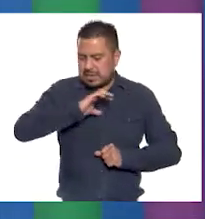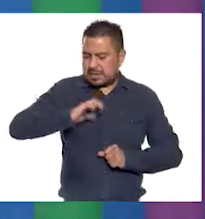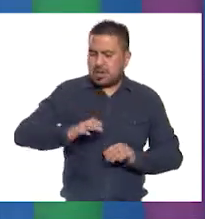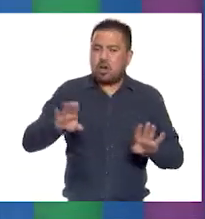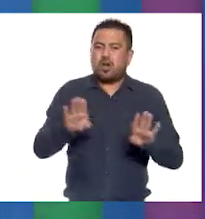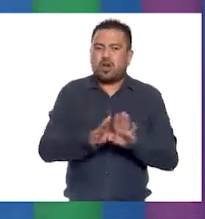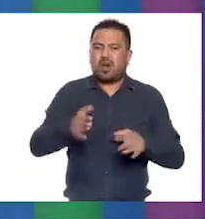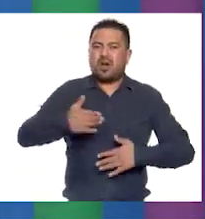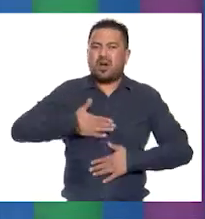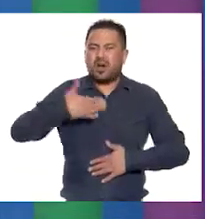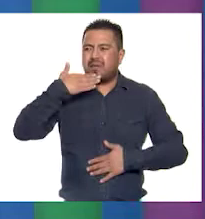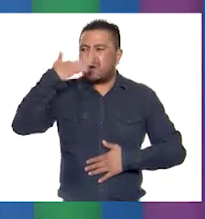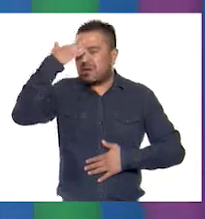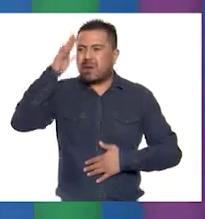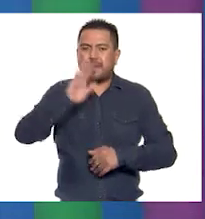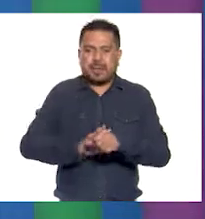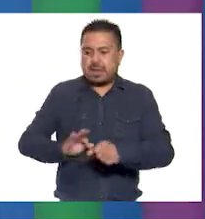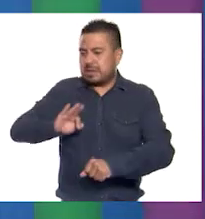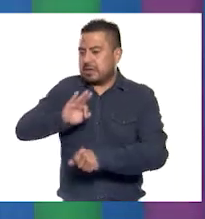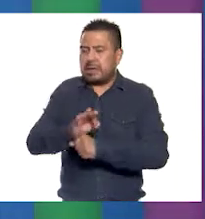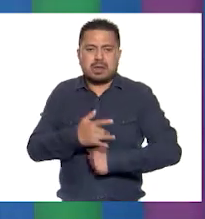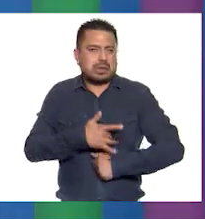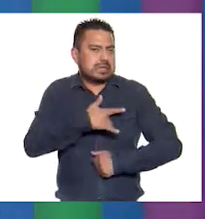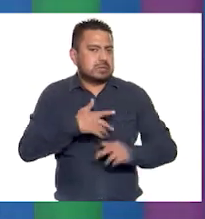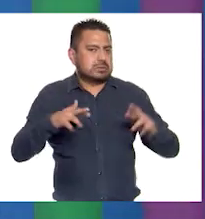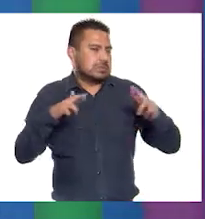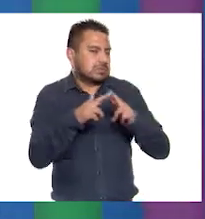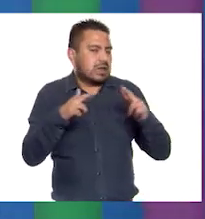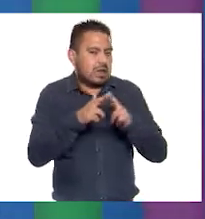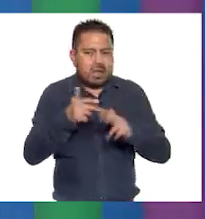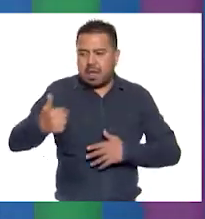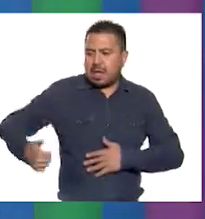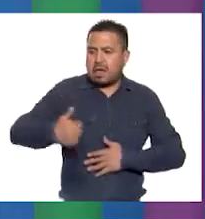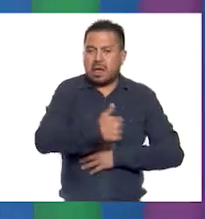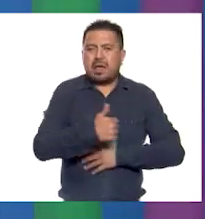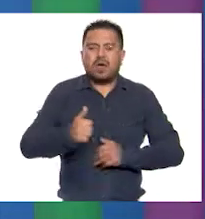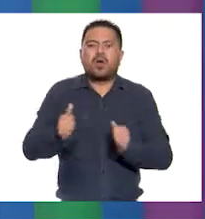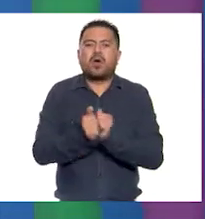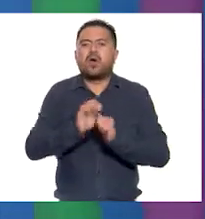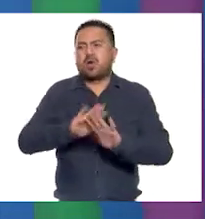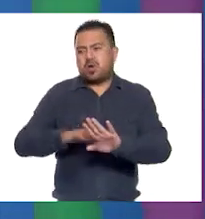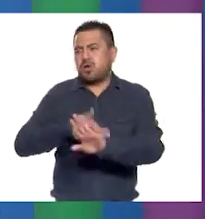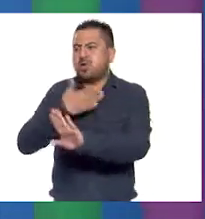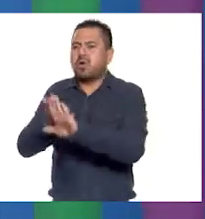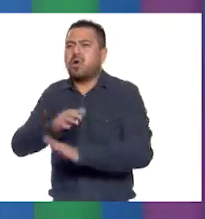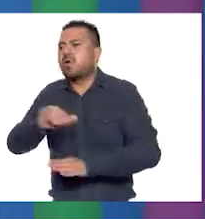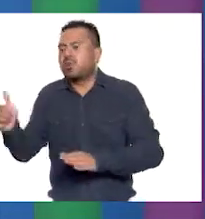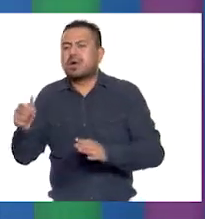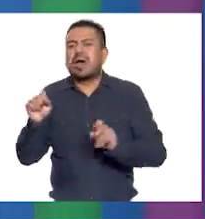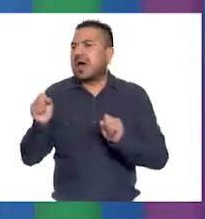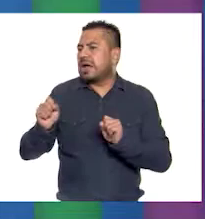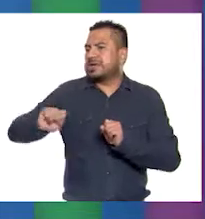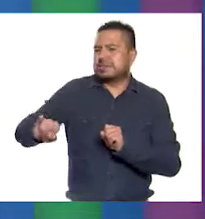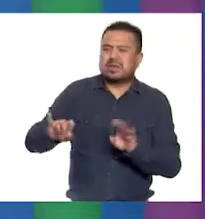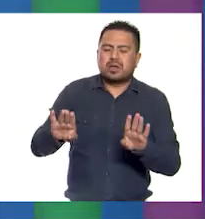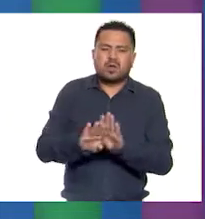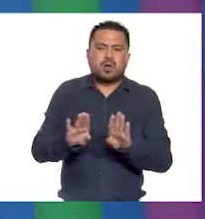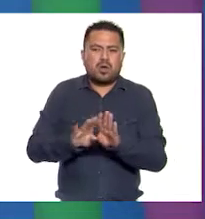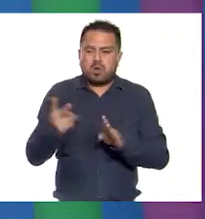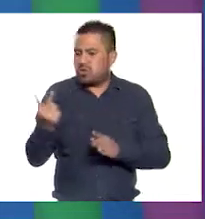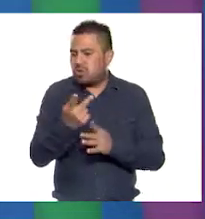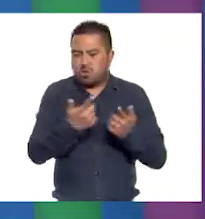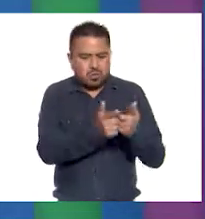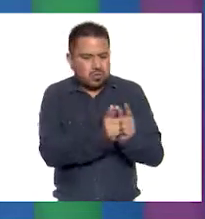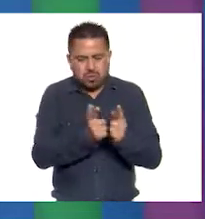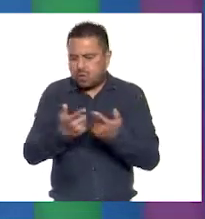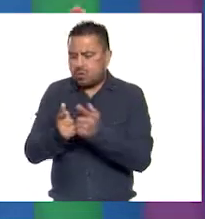como de musulmanes, por defender sus creencias religiosas frente a las creencias de los otros, así como el afán de ambas